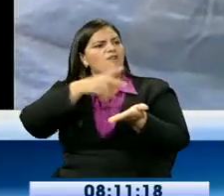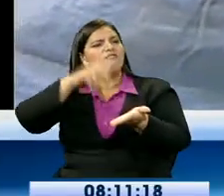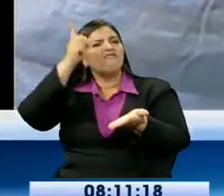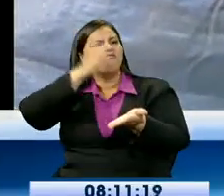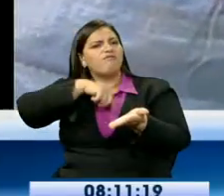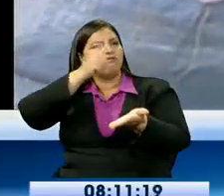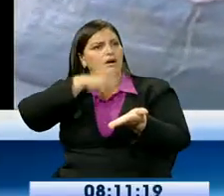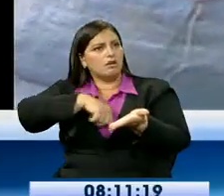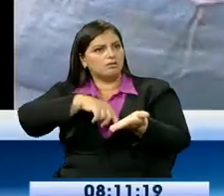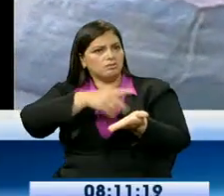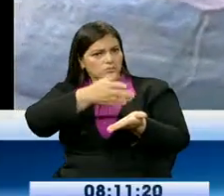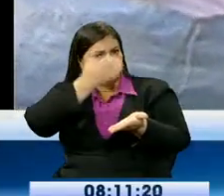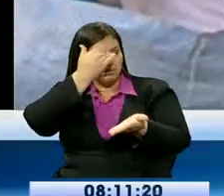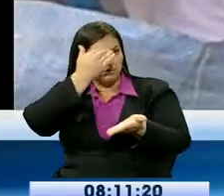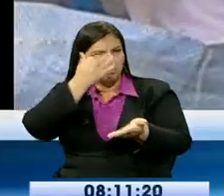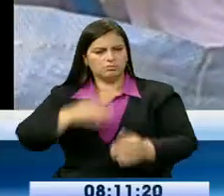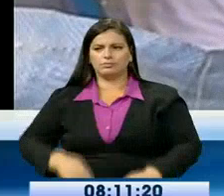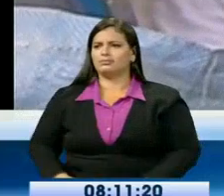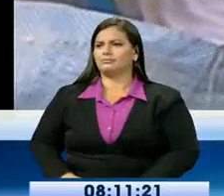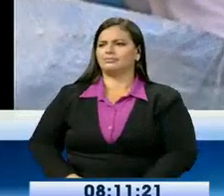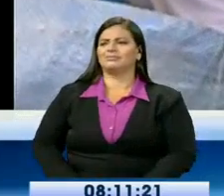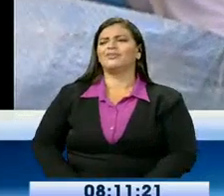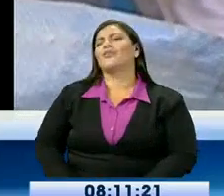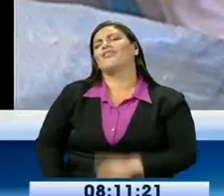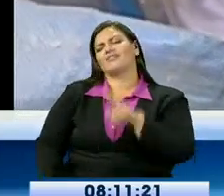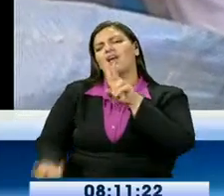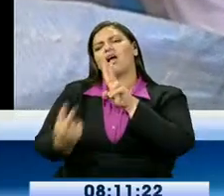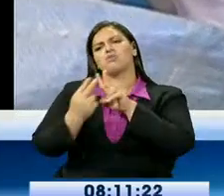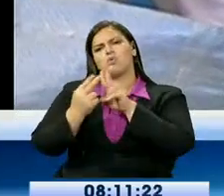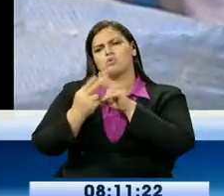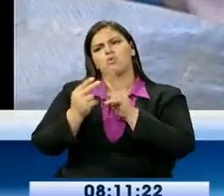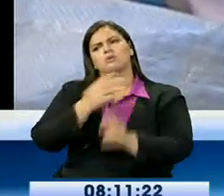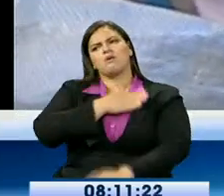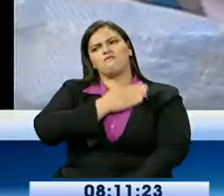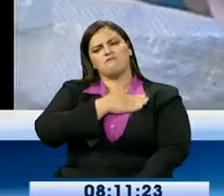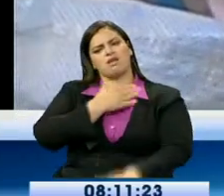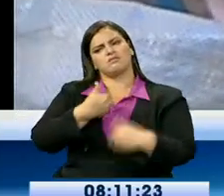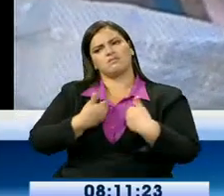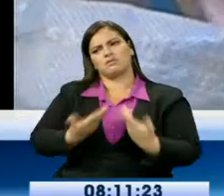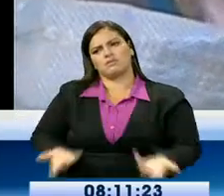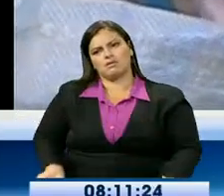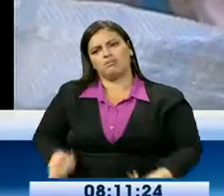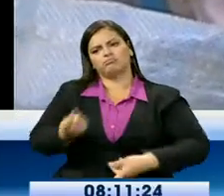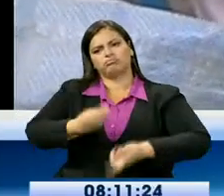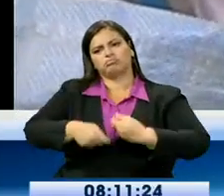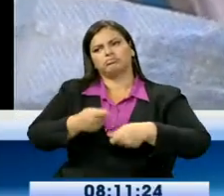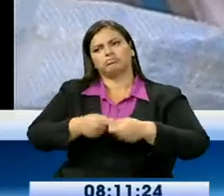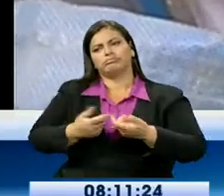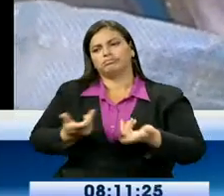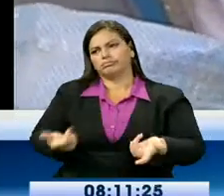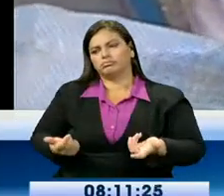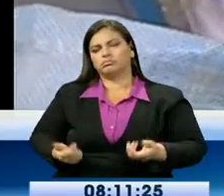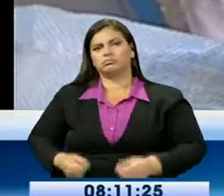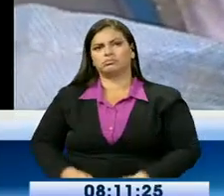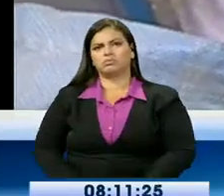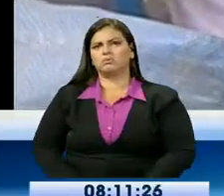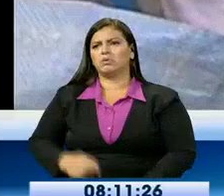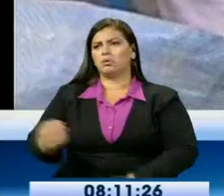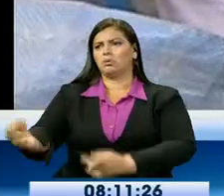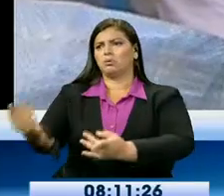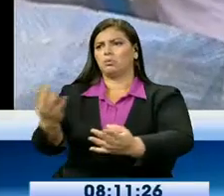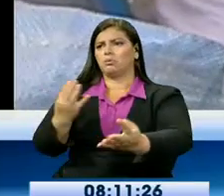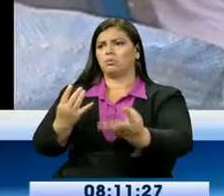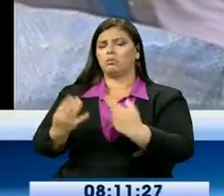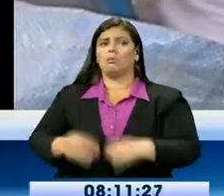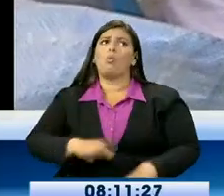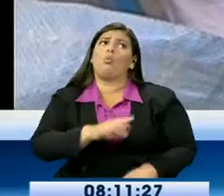plástico. No, la gente aquí a nosotros nos conoce, ya no se preocupan aquí. Para nada. Para nada, porque la gente de